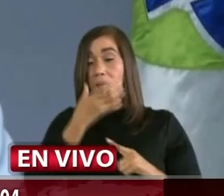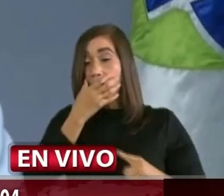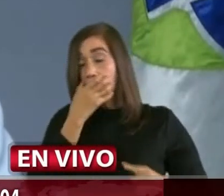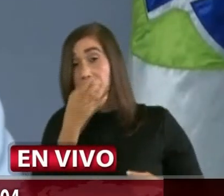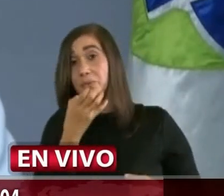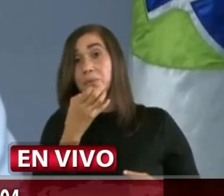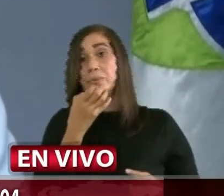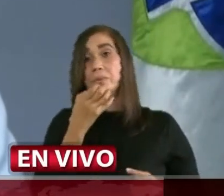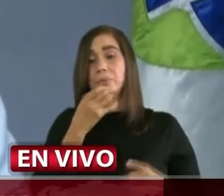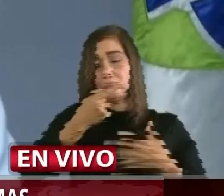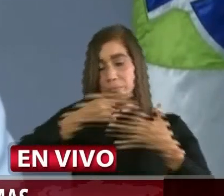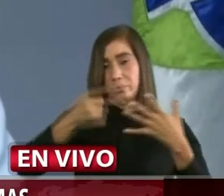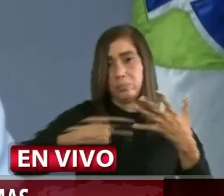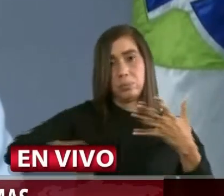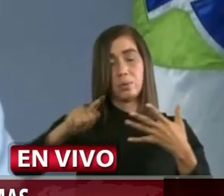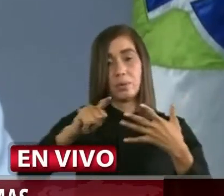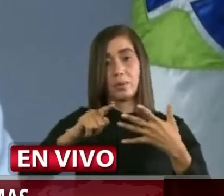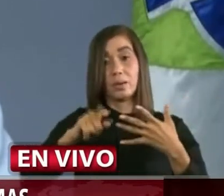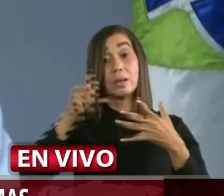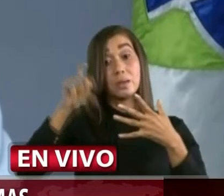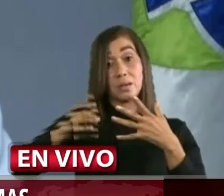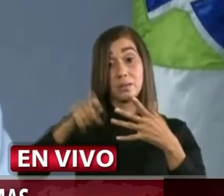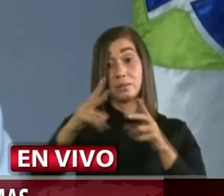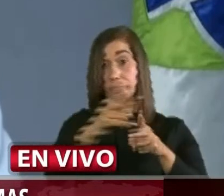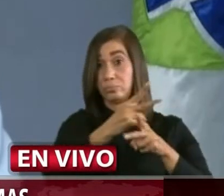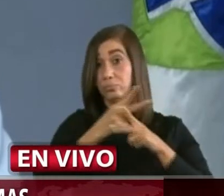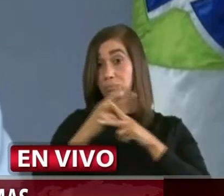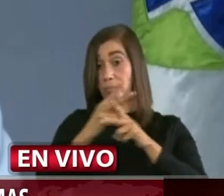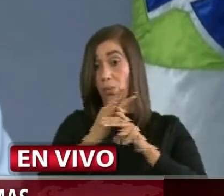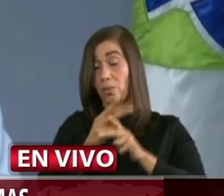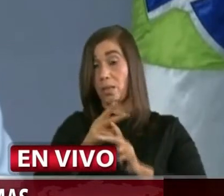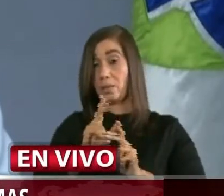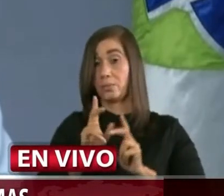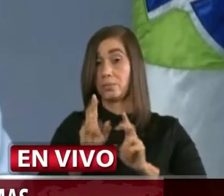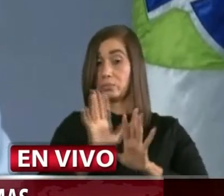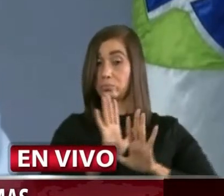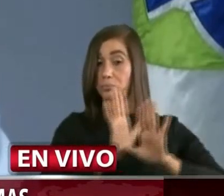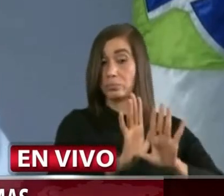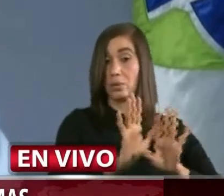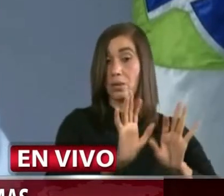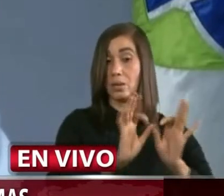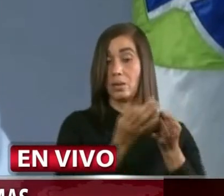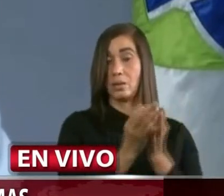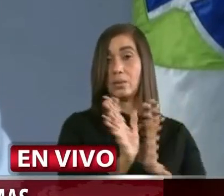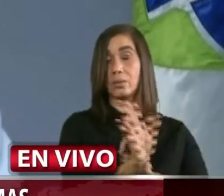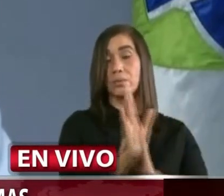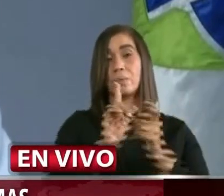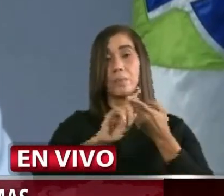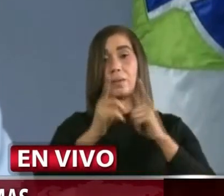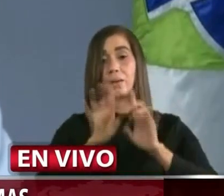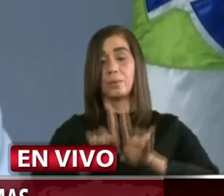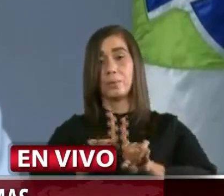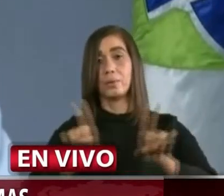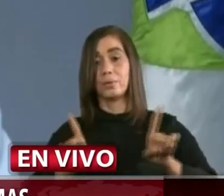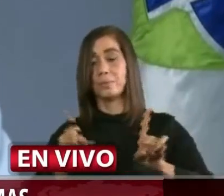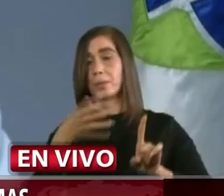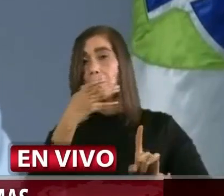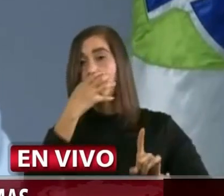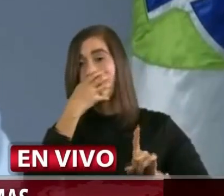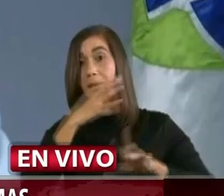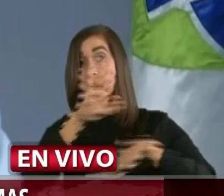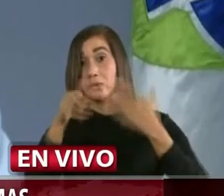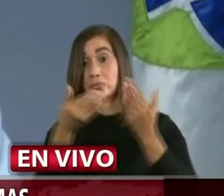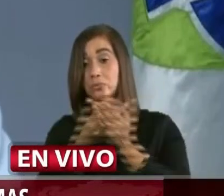estornudos, etcétera, mantener para proteger a sus familias y sus amigos la